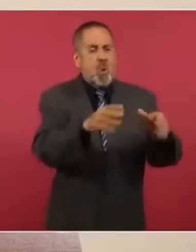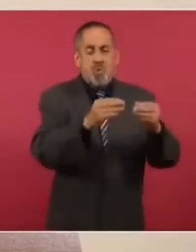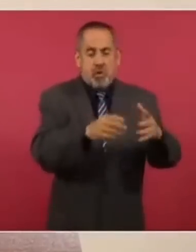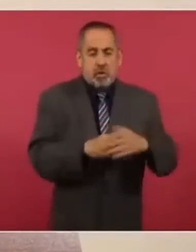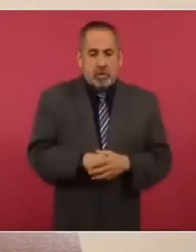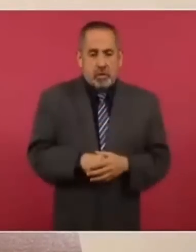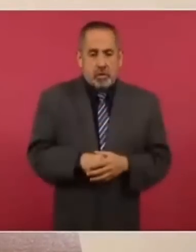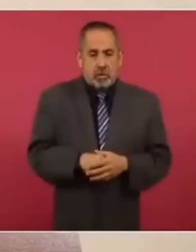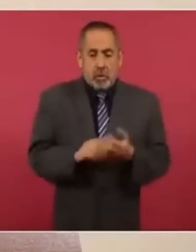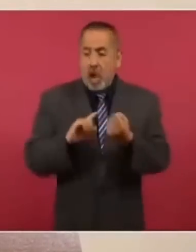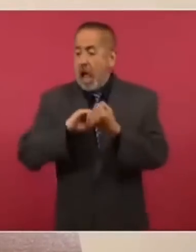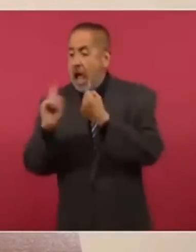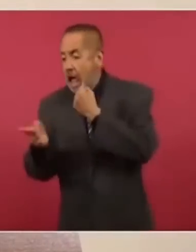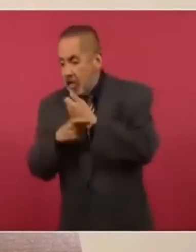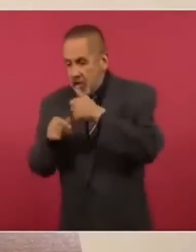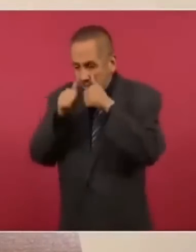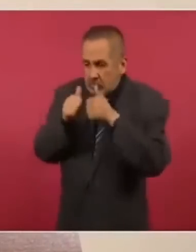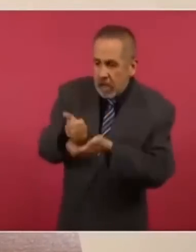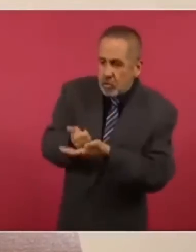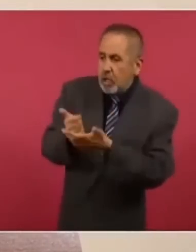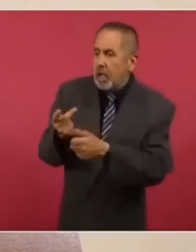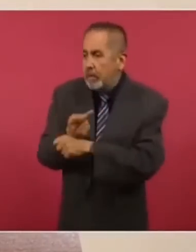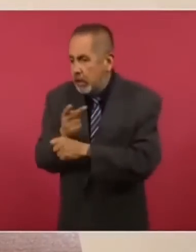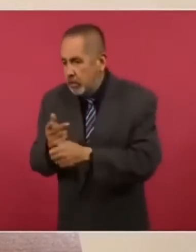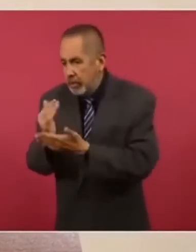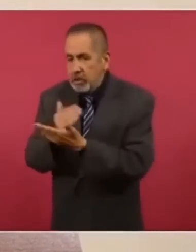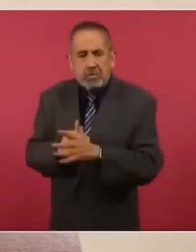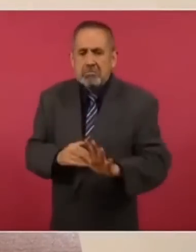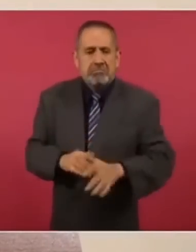pero no atienden las causas.